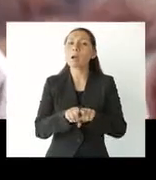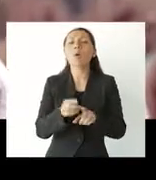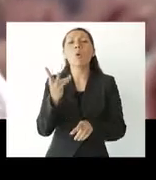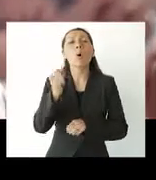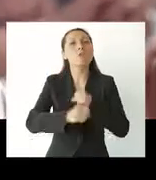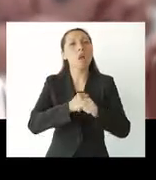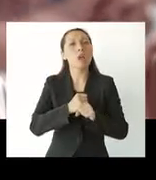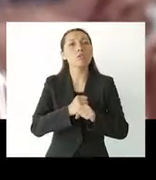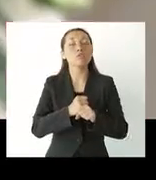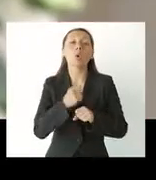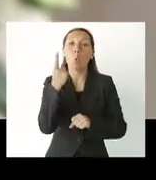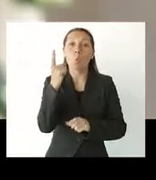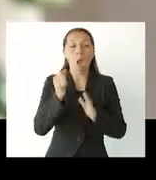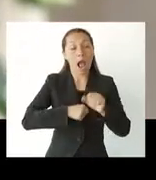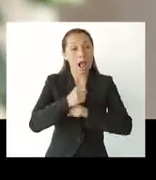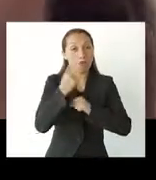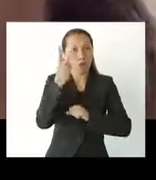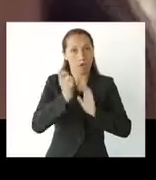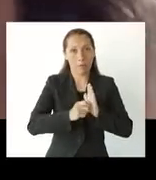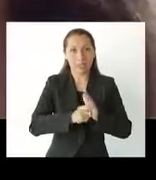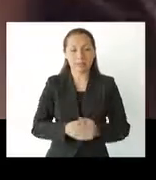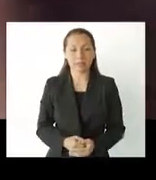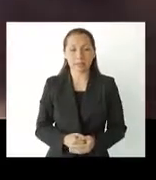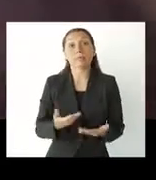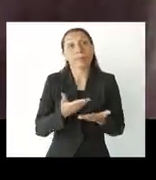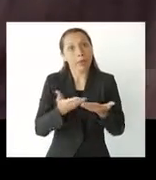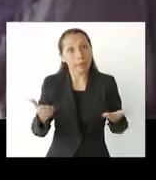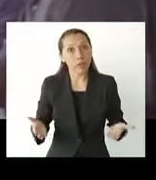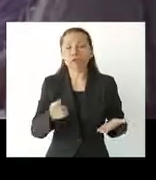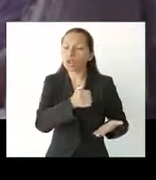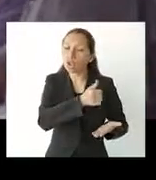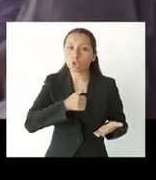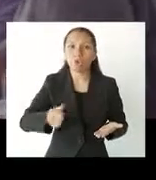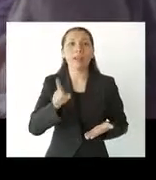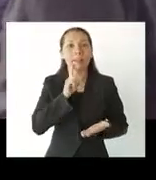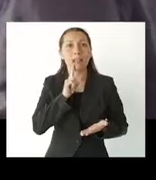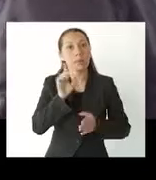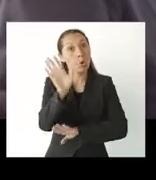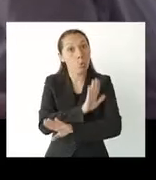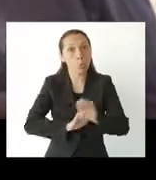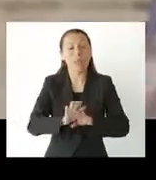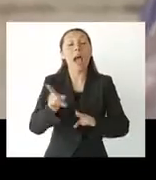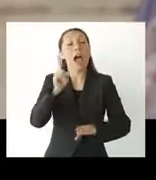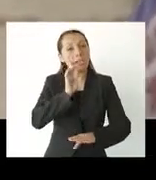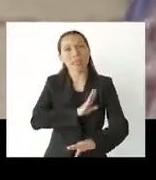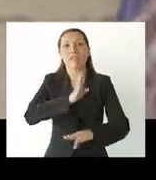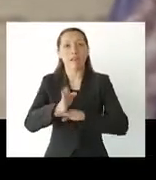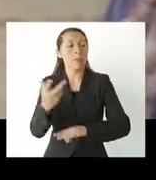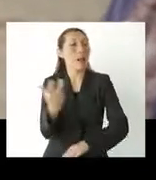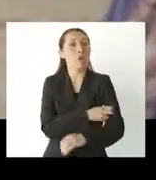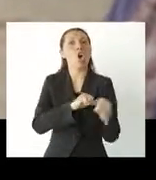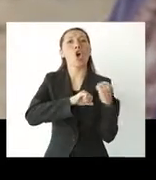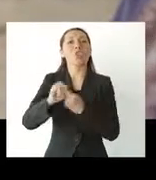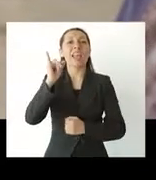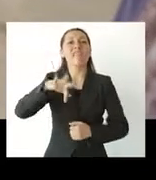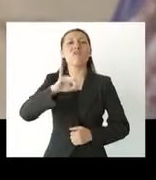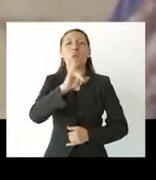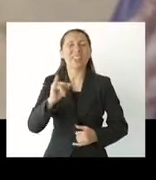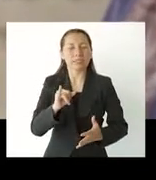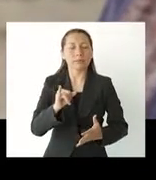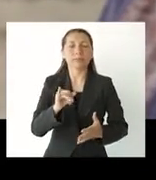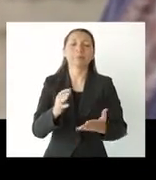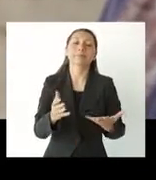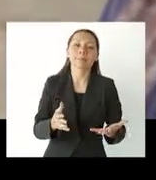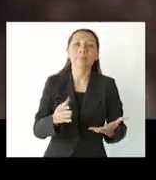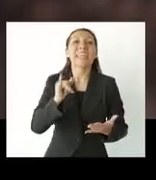hermanito, ¿cuántos años tiene? Tiene un año y dos meses Entonces todos nos tenemos que cuidar Así que vamos a vacunarnos contra